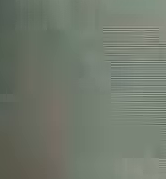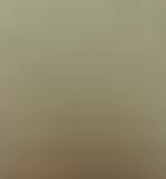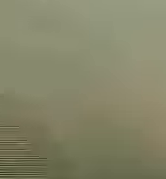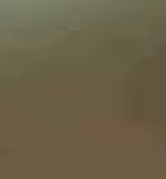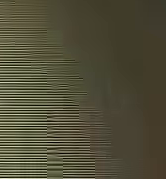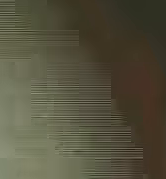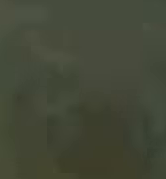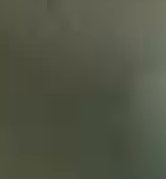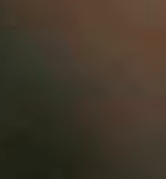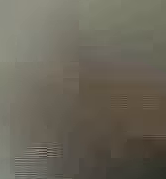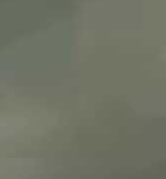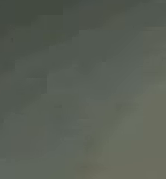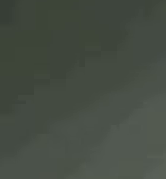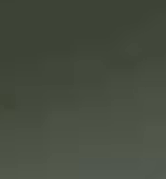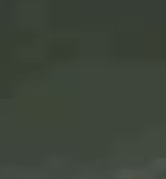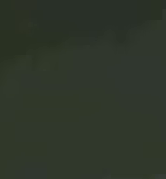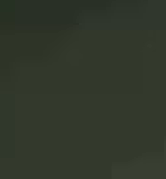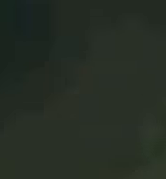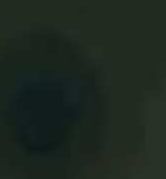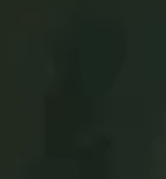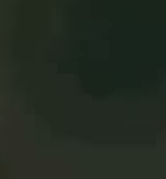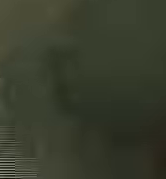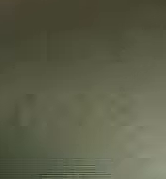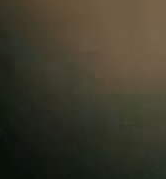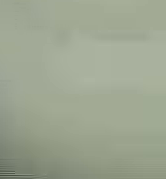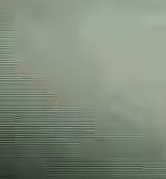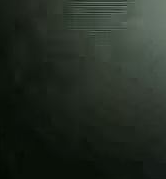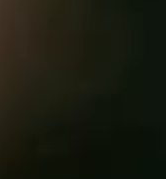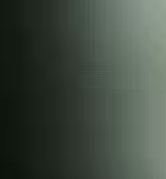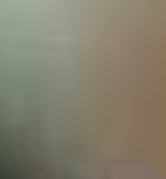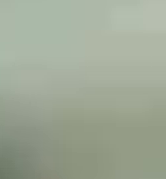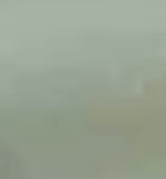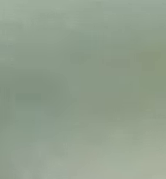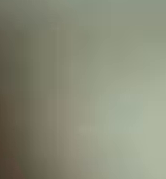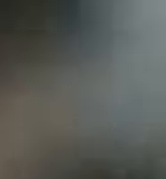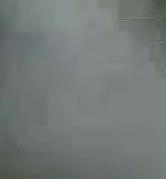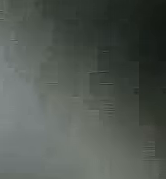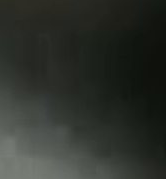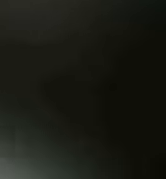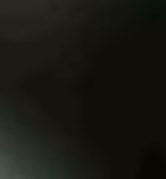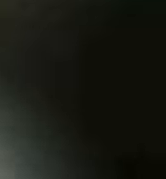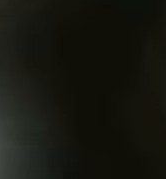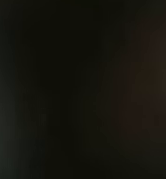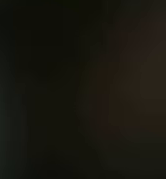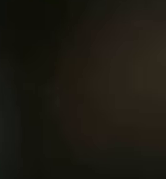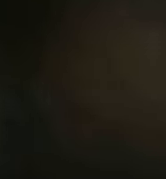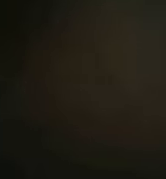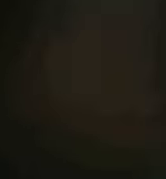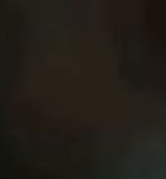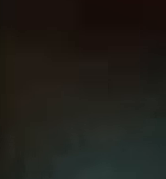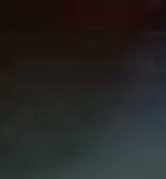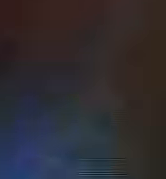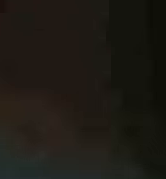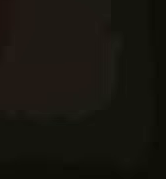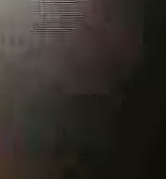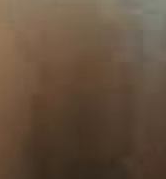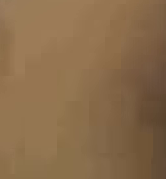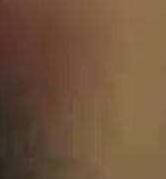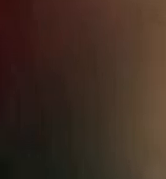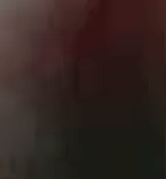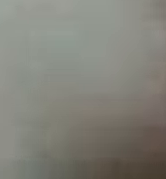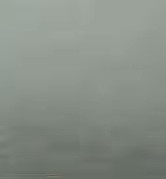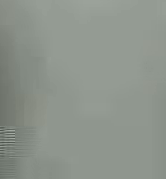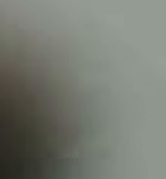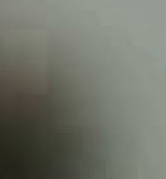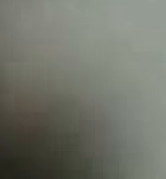¿Sabes que tú ves en películas, propaganda, la gente llena de odio, de violencia, de... Tú dices,